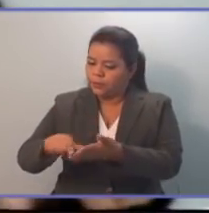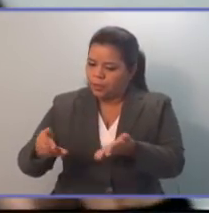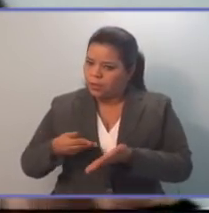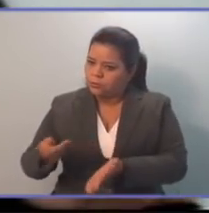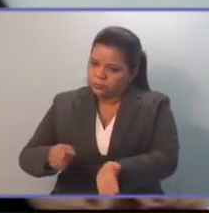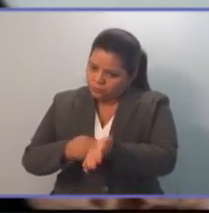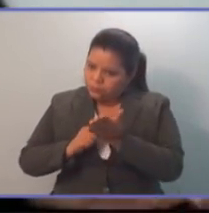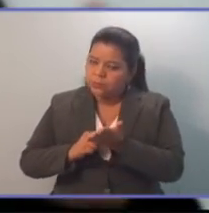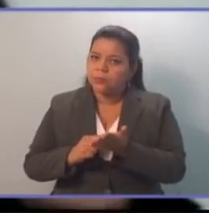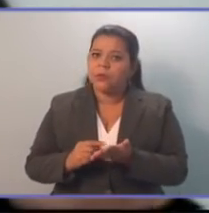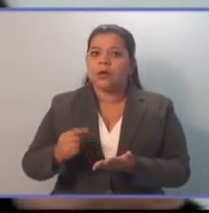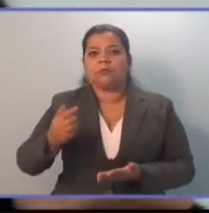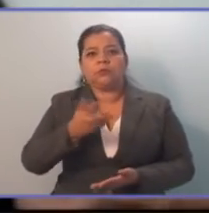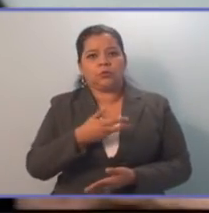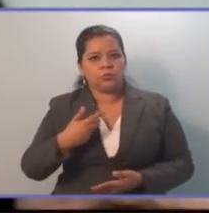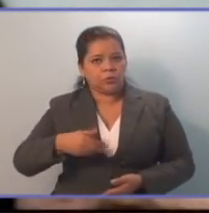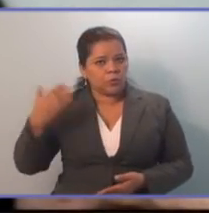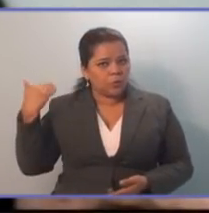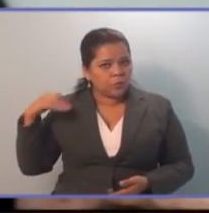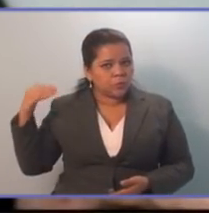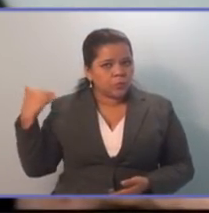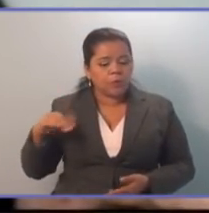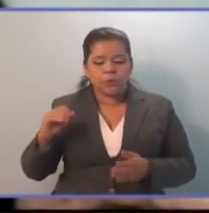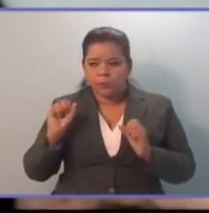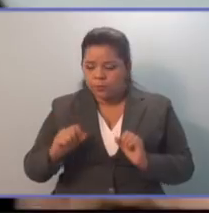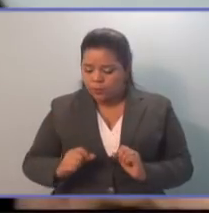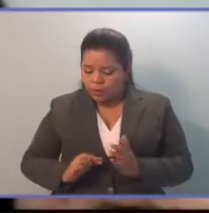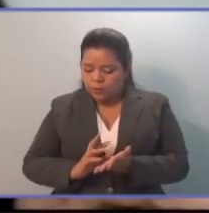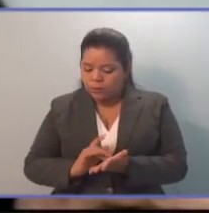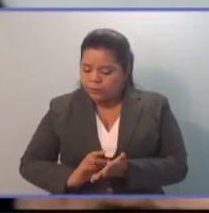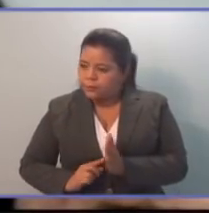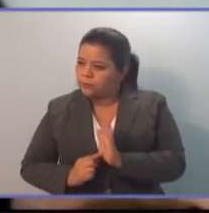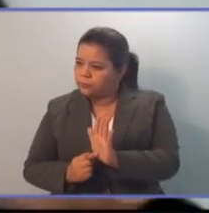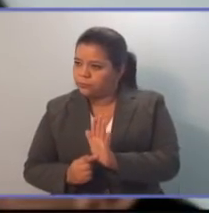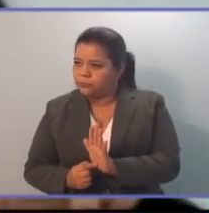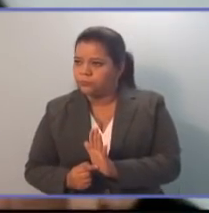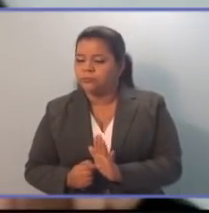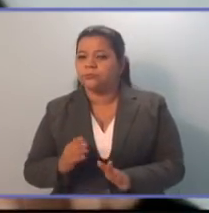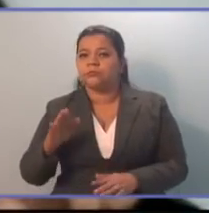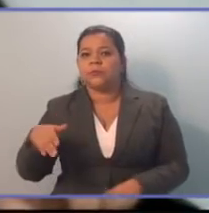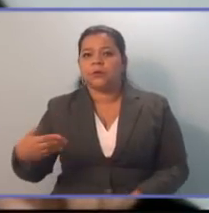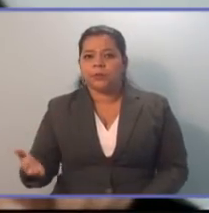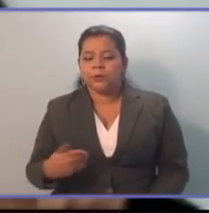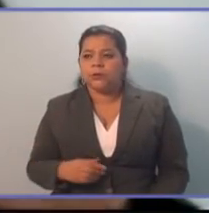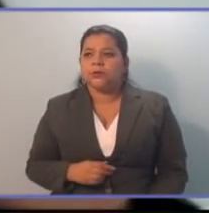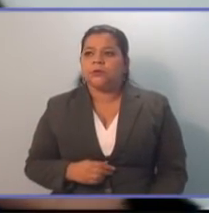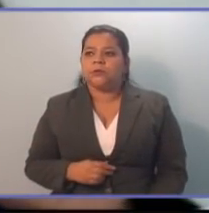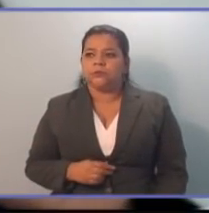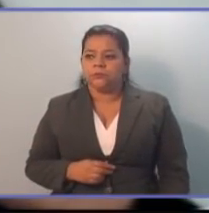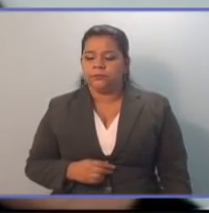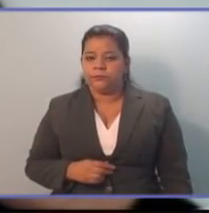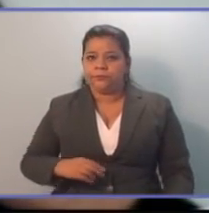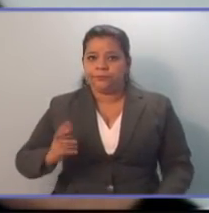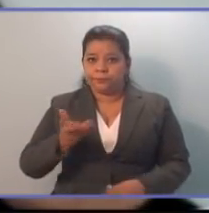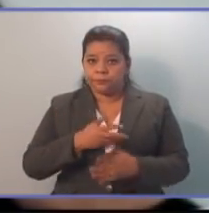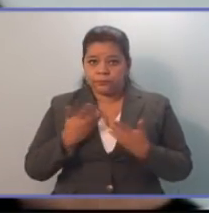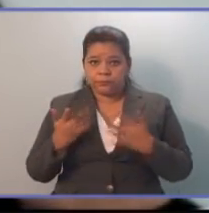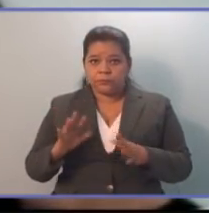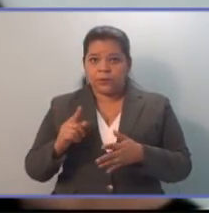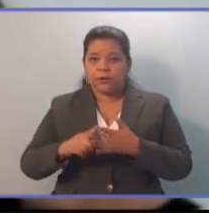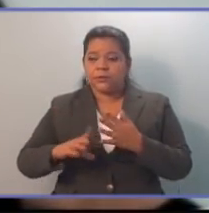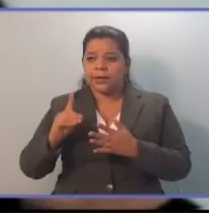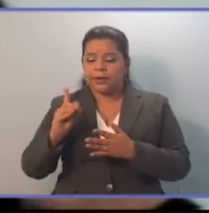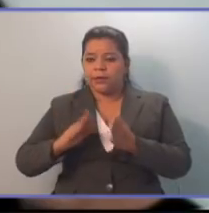debemos acostumbrarnos a rendir cuentas. Y luego, pues aunque ya hay un